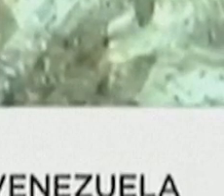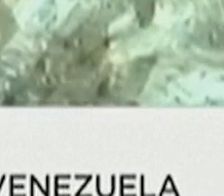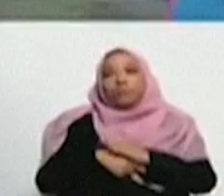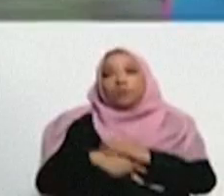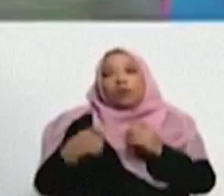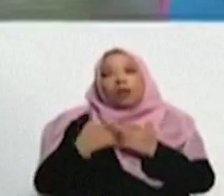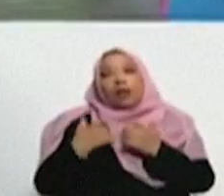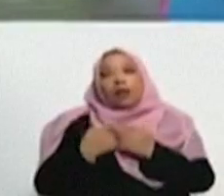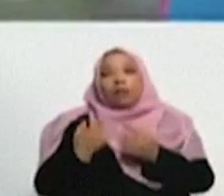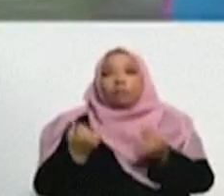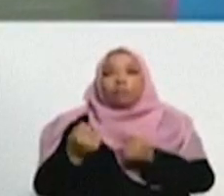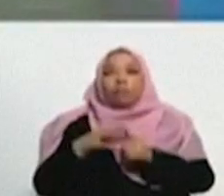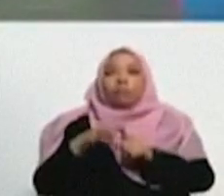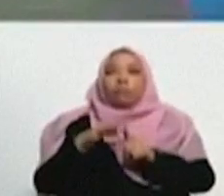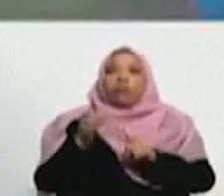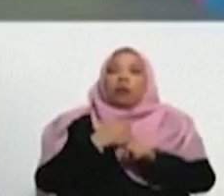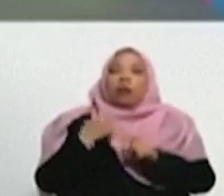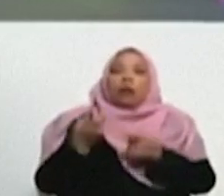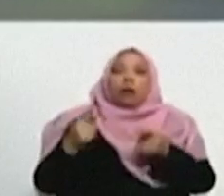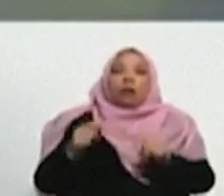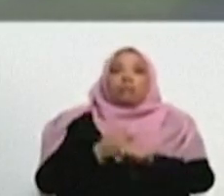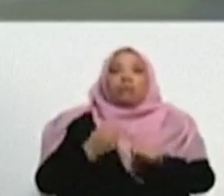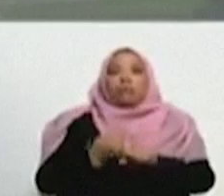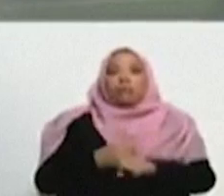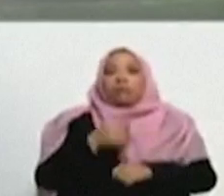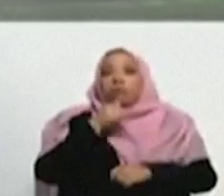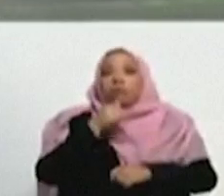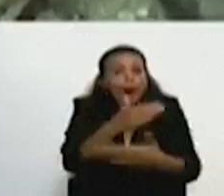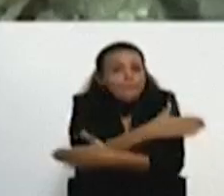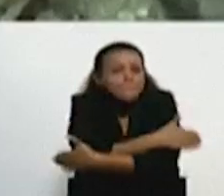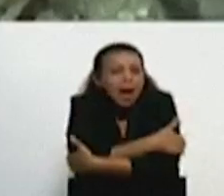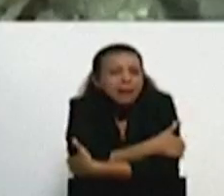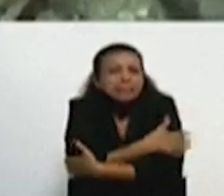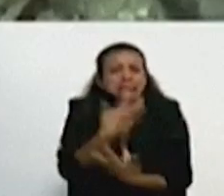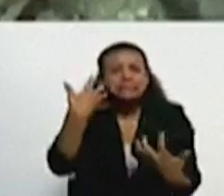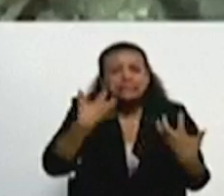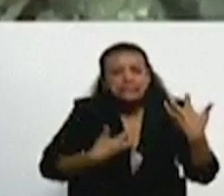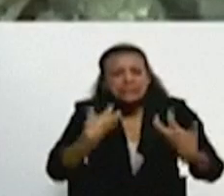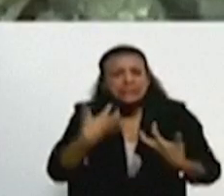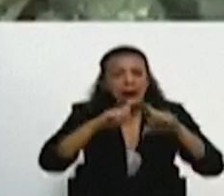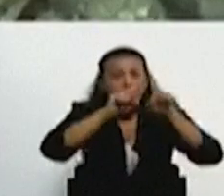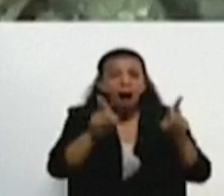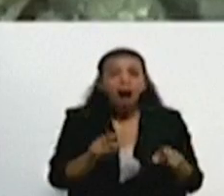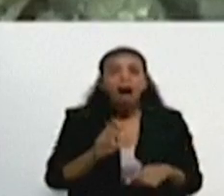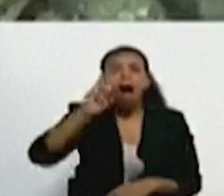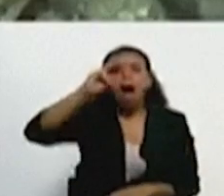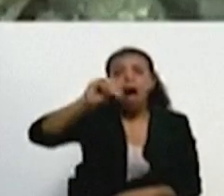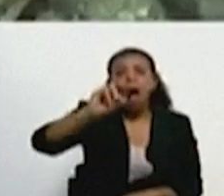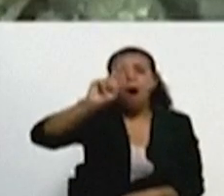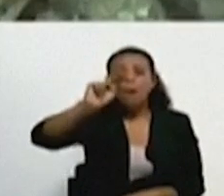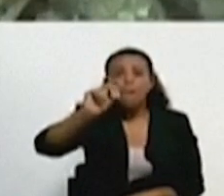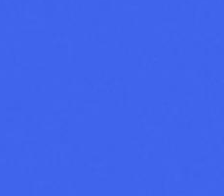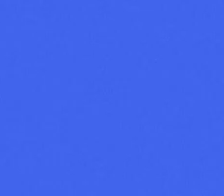cuyo pib cayó 80% en una década por el efecto de la crisis económica mi